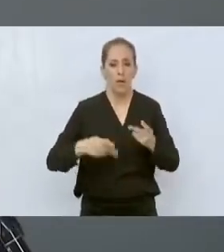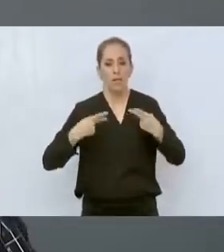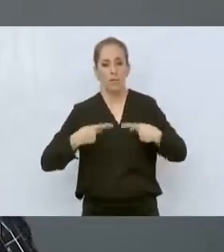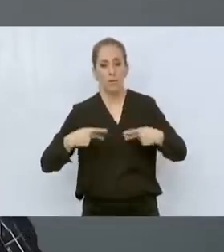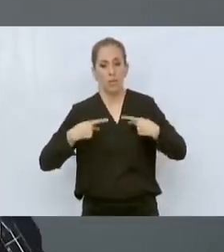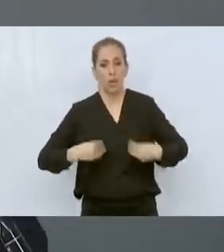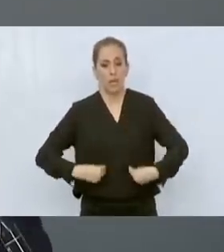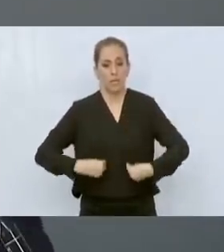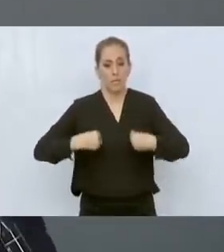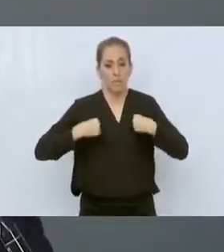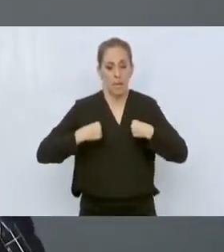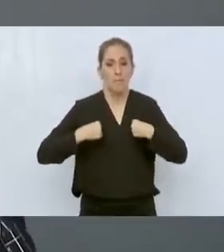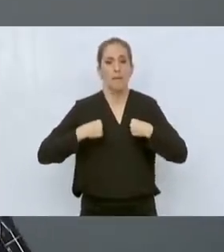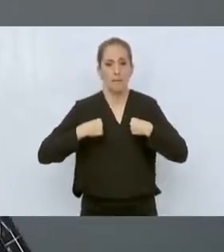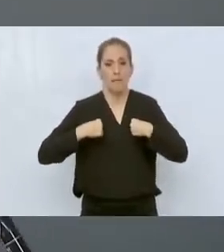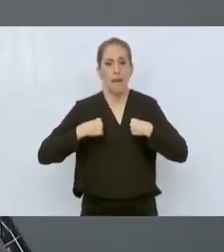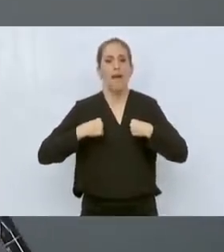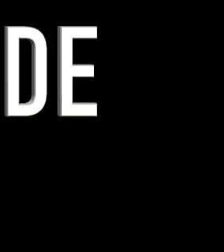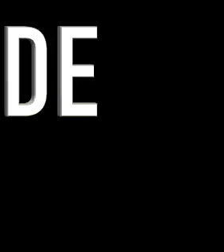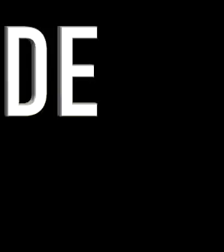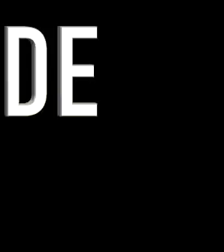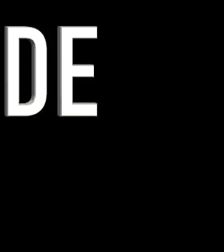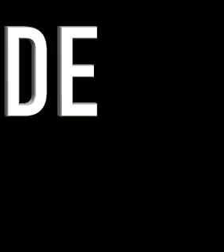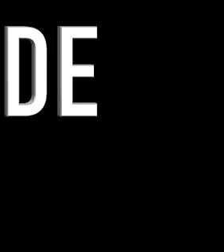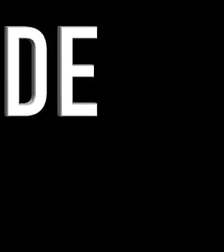de El Salvador y de Guatemala.